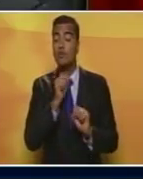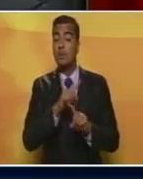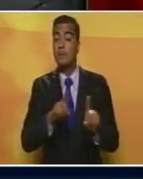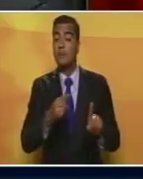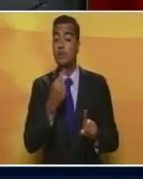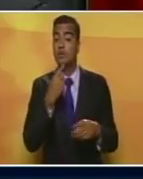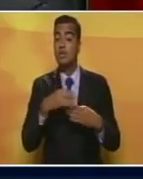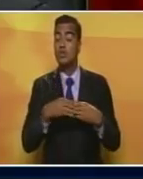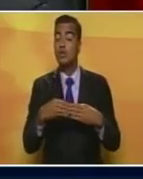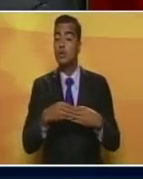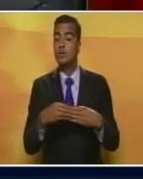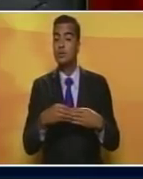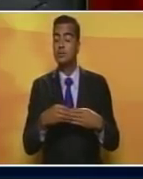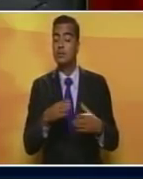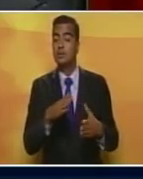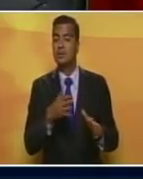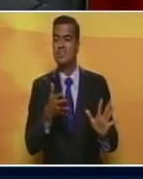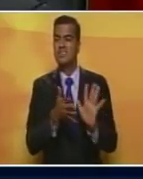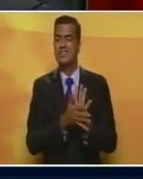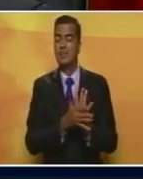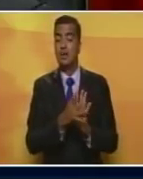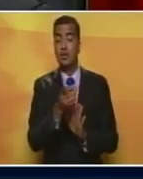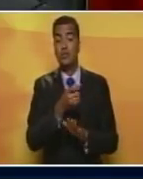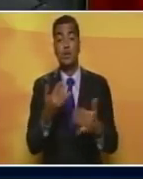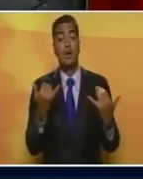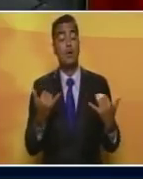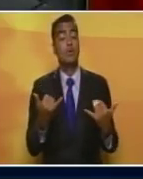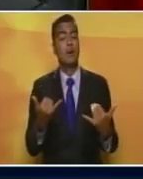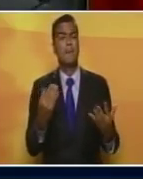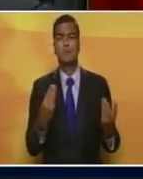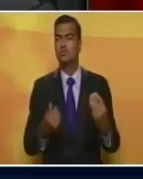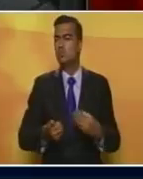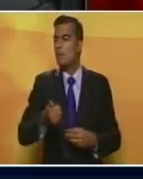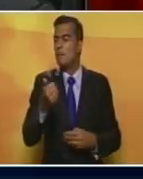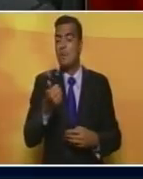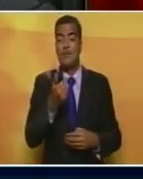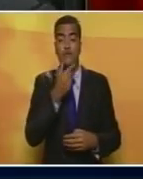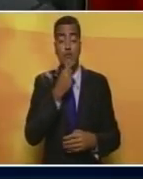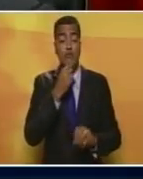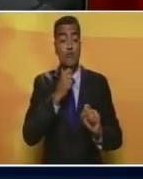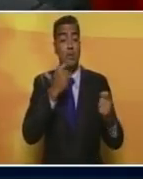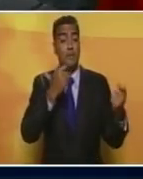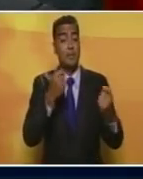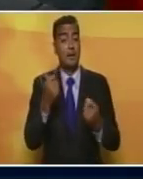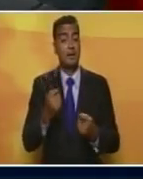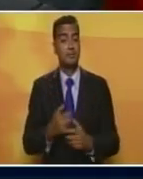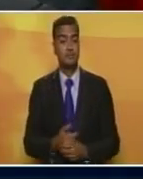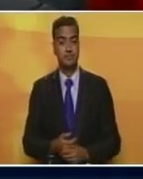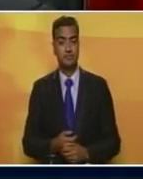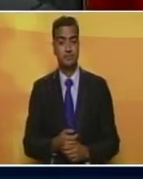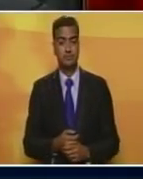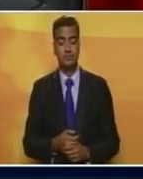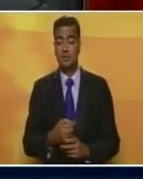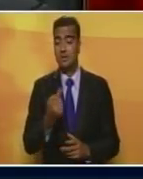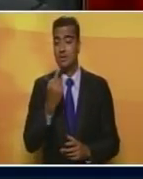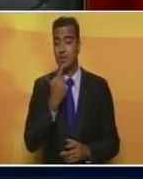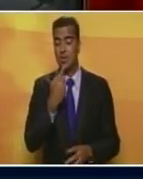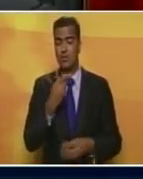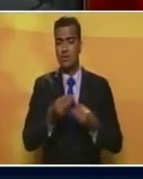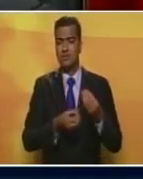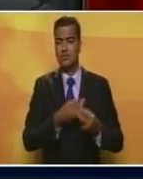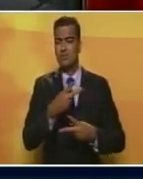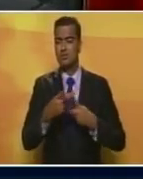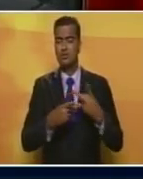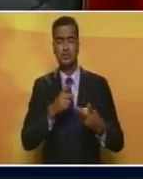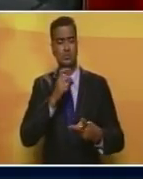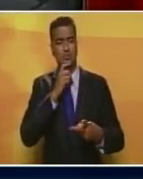10 bolívares por dólar es una devaluación significativa. Guerra expresó que la derogación de la tasa DIPRO aumenta el costo